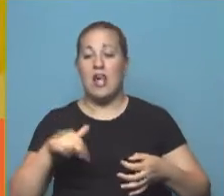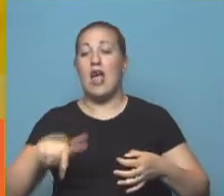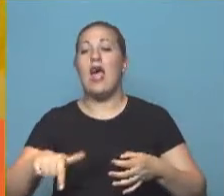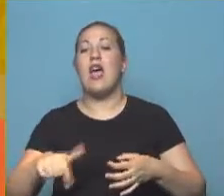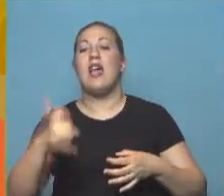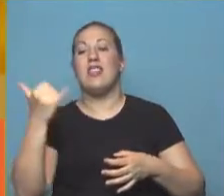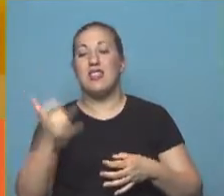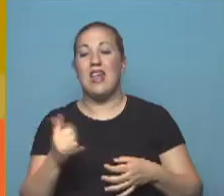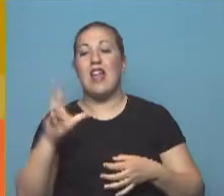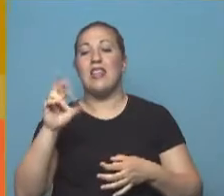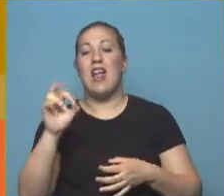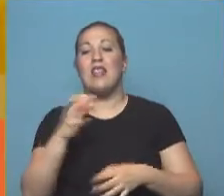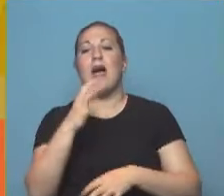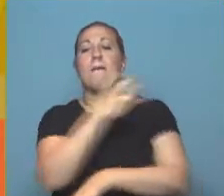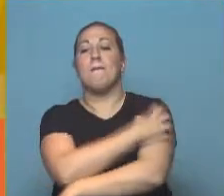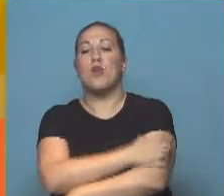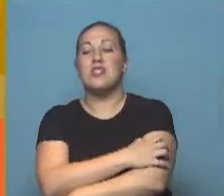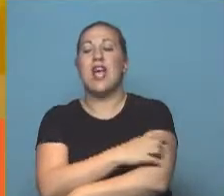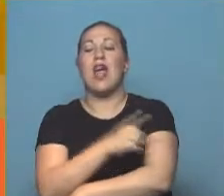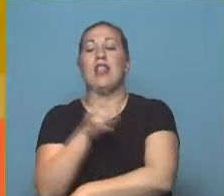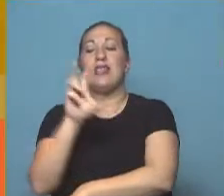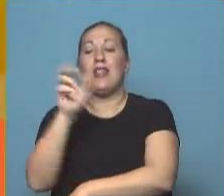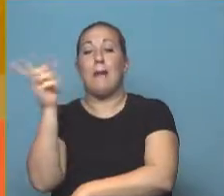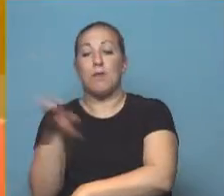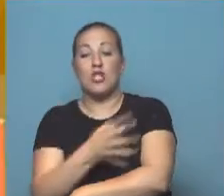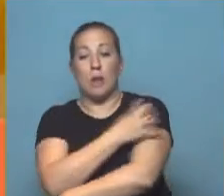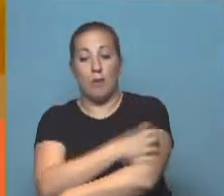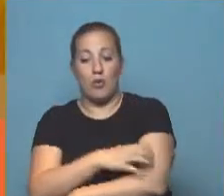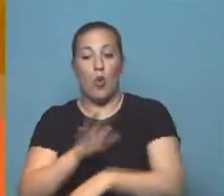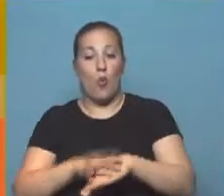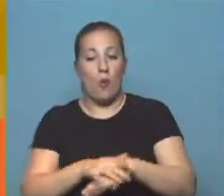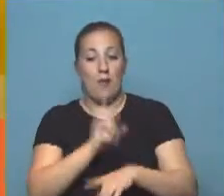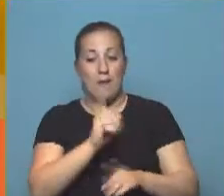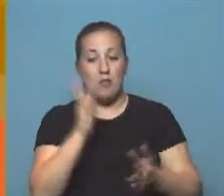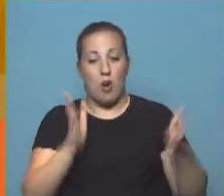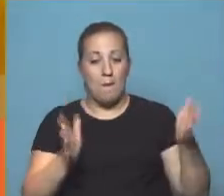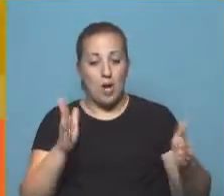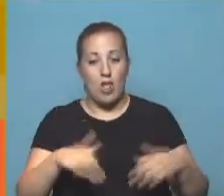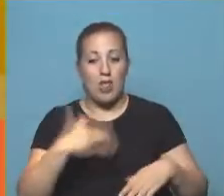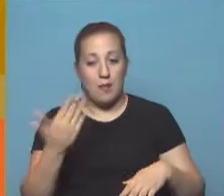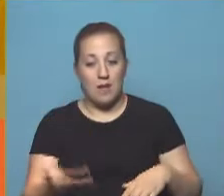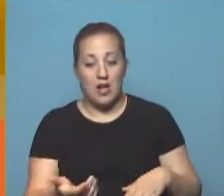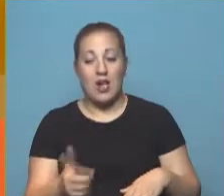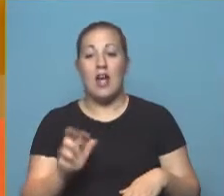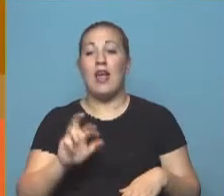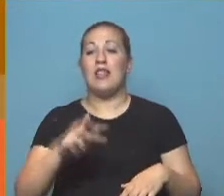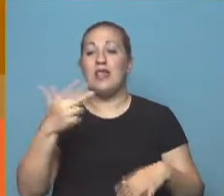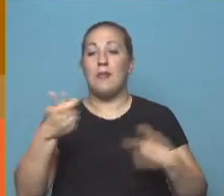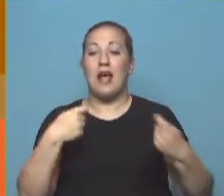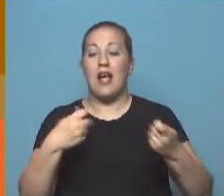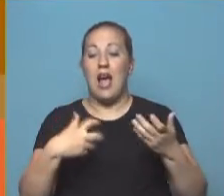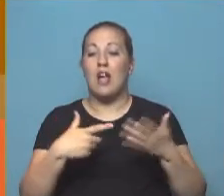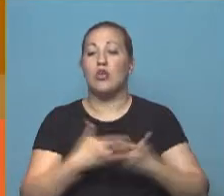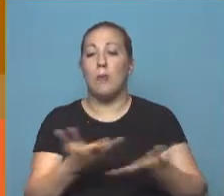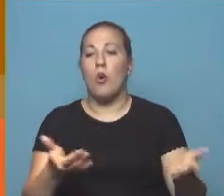pobreza después de ese periodo. Digo, puede que después se haya agregado un punto más, un punto menos, podemos discutirlo, pero la verdad es, triplicaron el gasto público, nunca se gastó